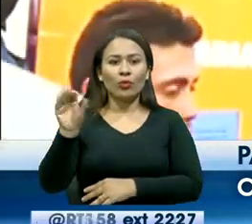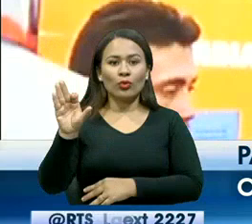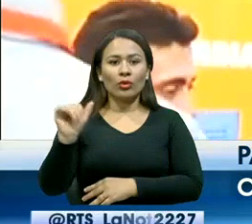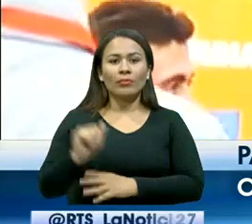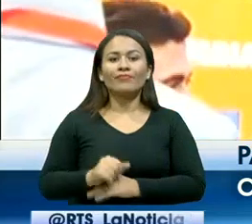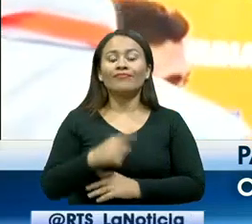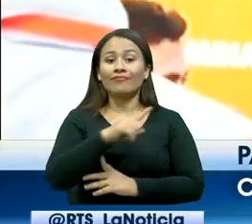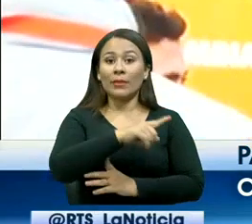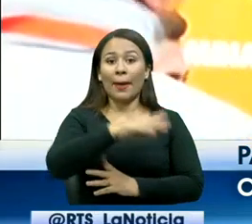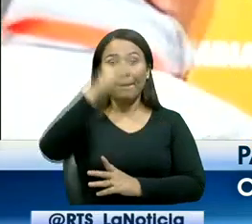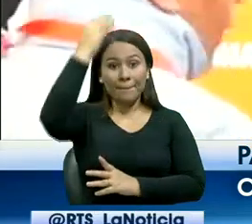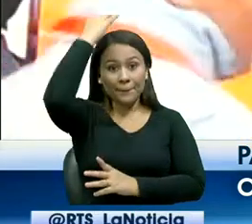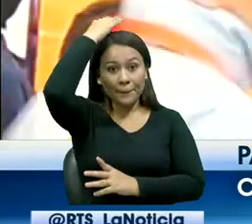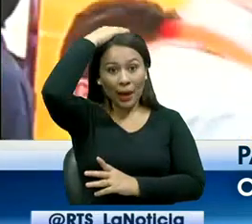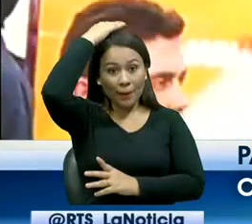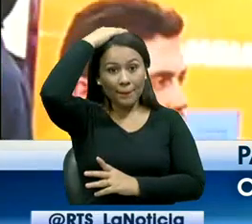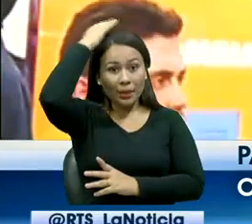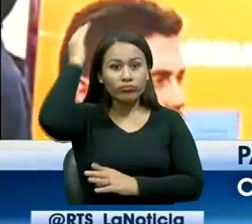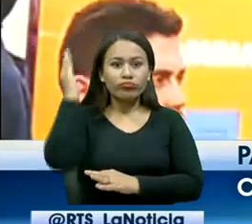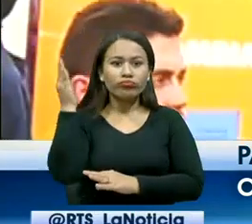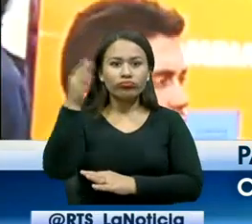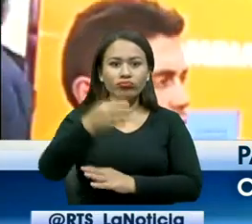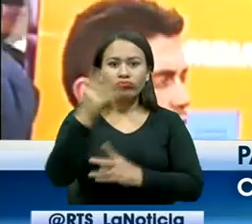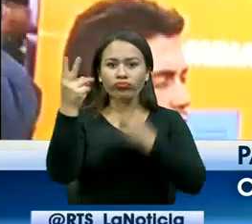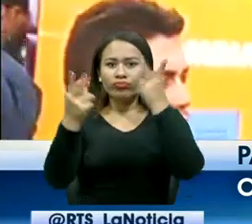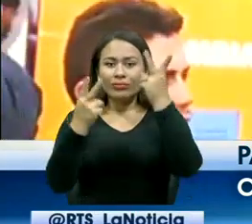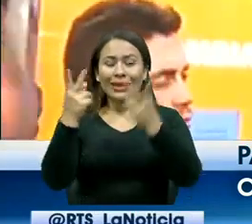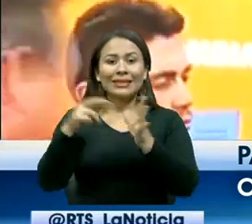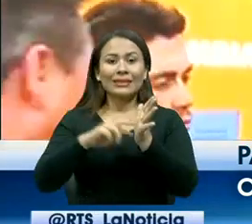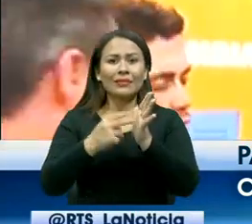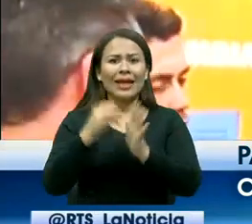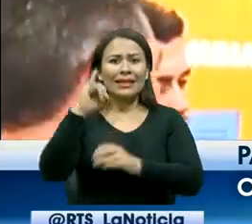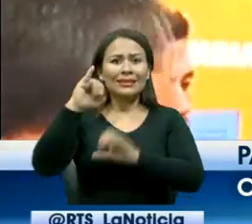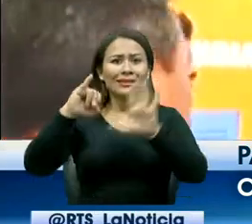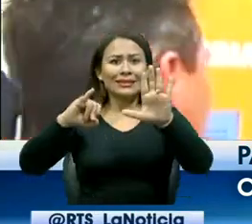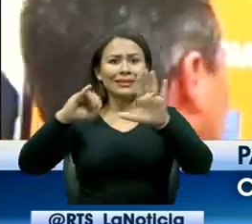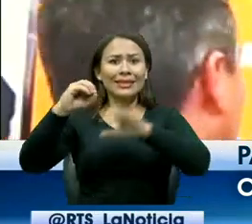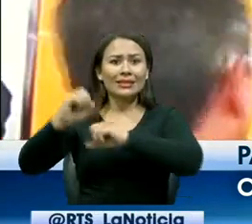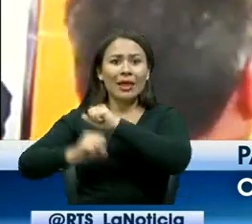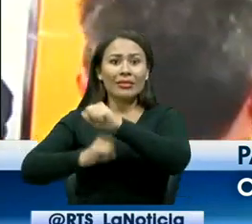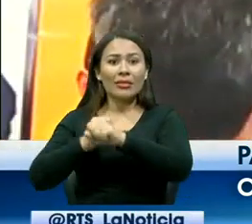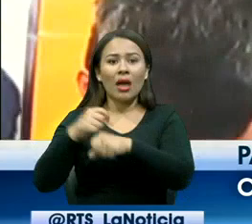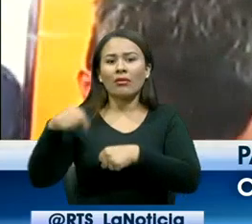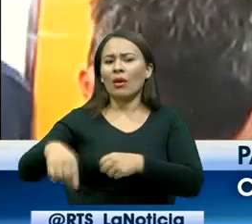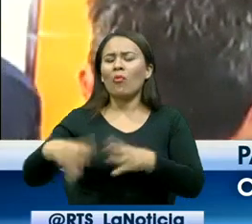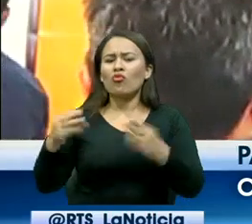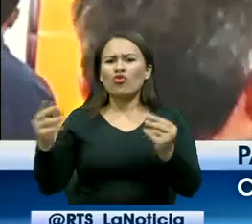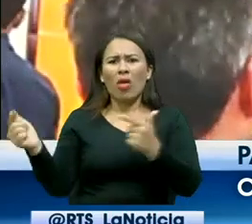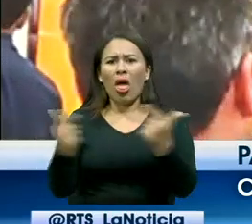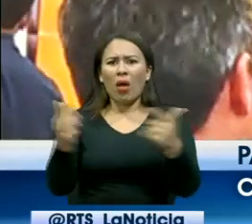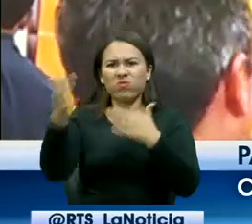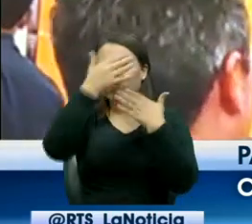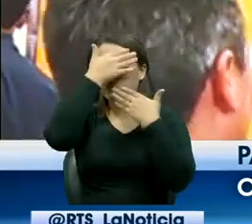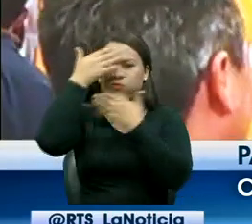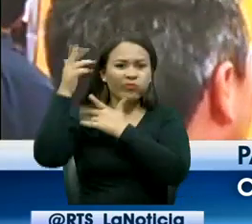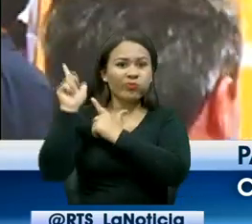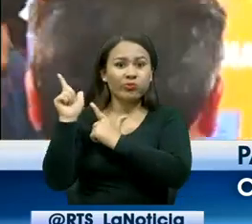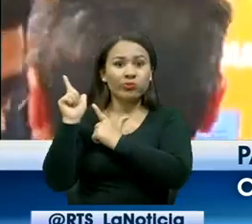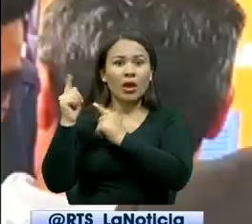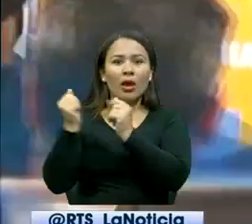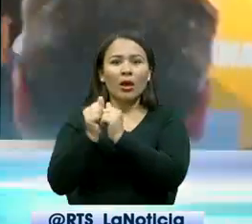del Papa es fundamental después de casi 60 años de conflicto armado, más de medio siglo. Escuchemos el siguiente